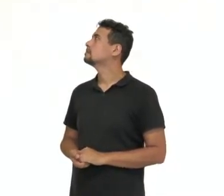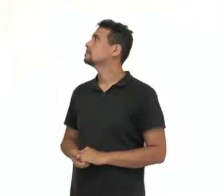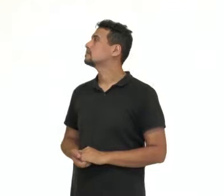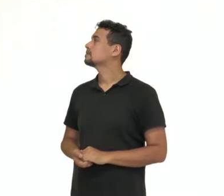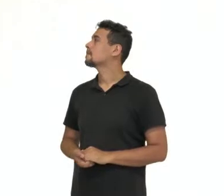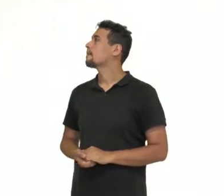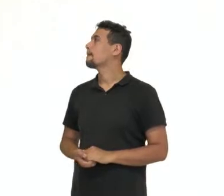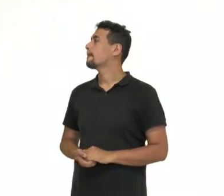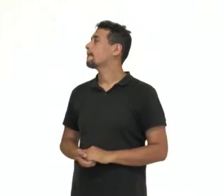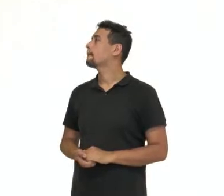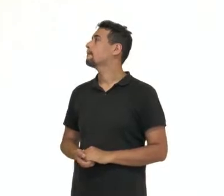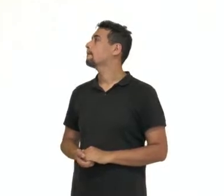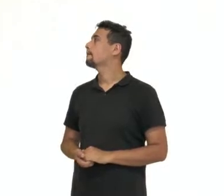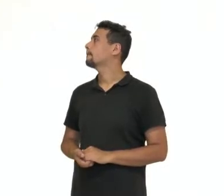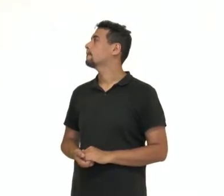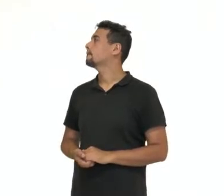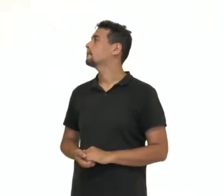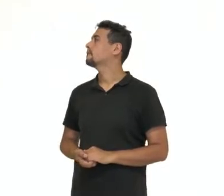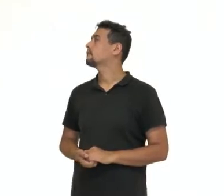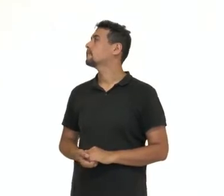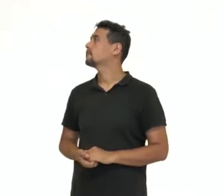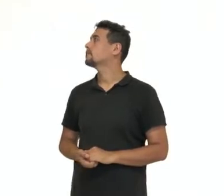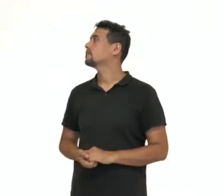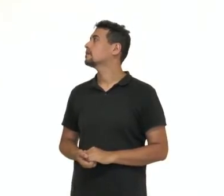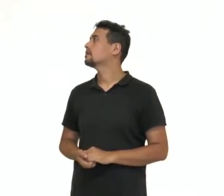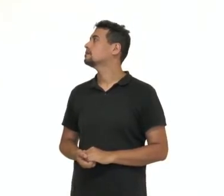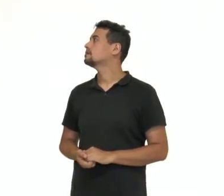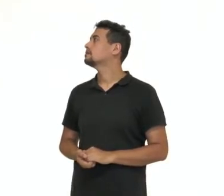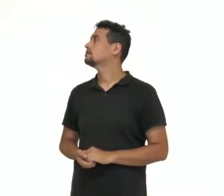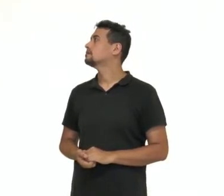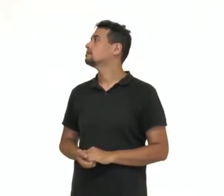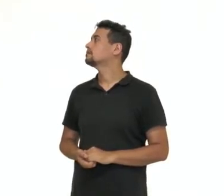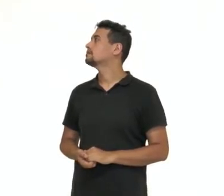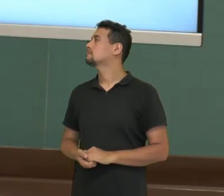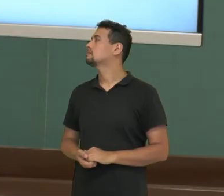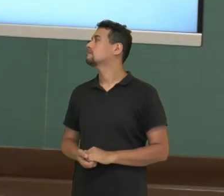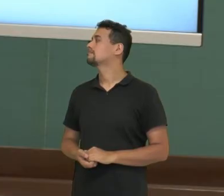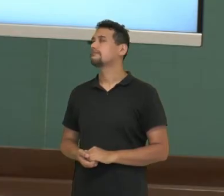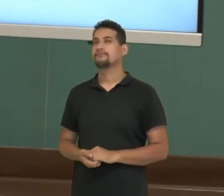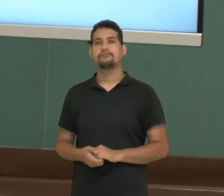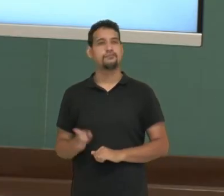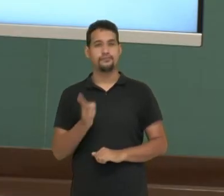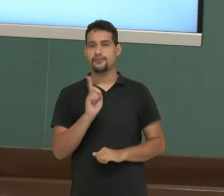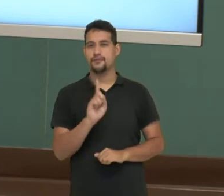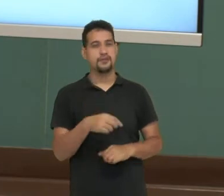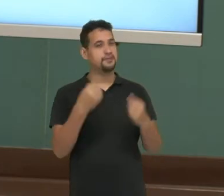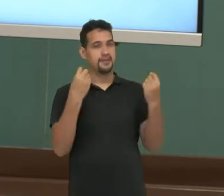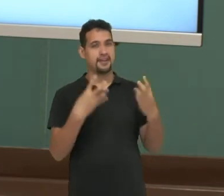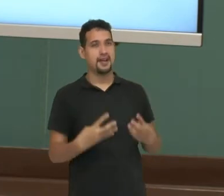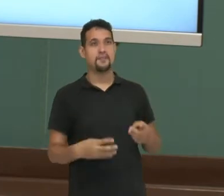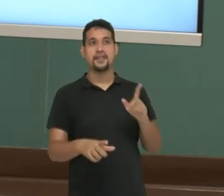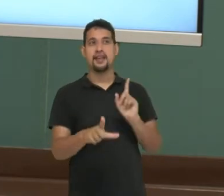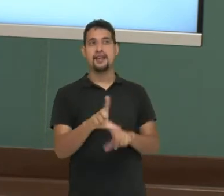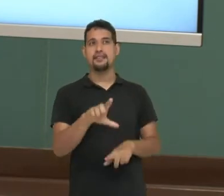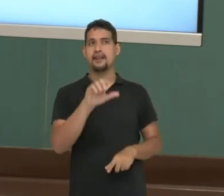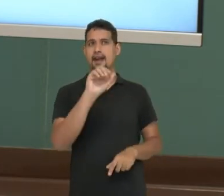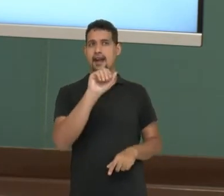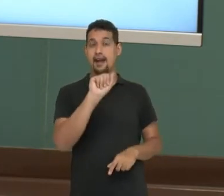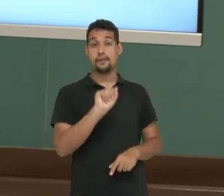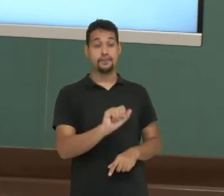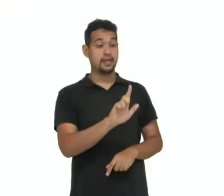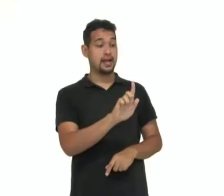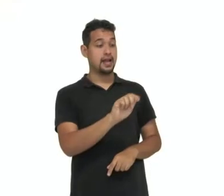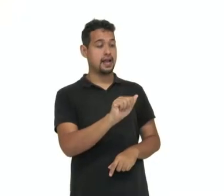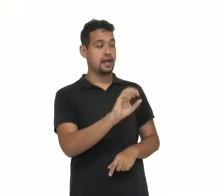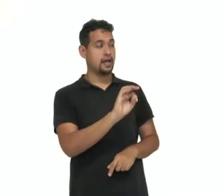acá pareciera que alquilamos. No voy a explicar. Letra A. Gaturro